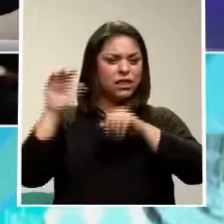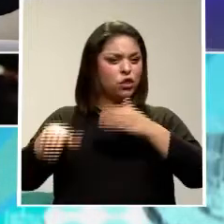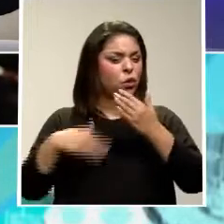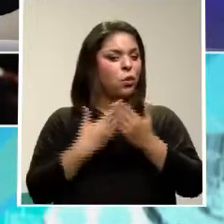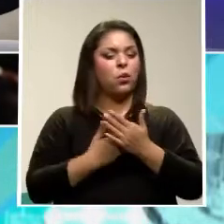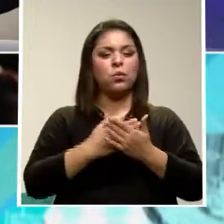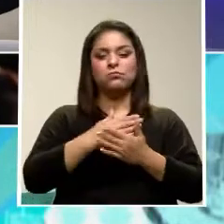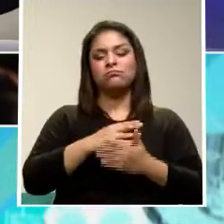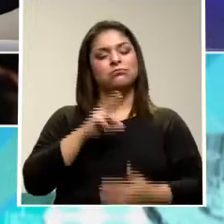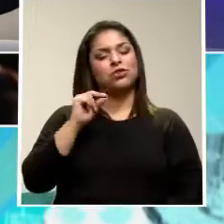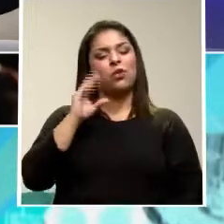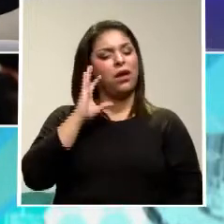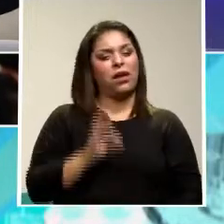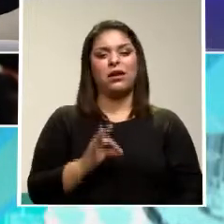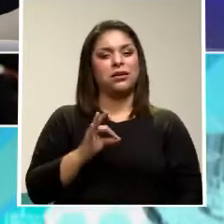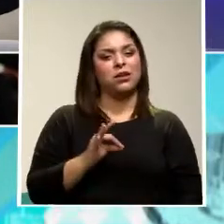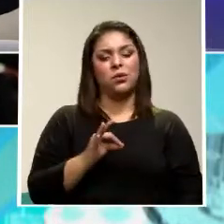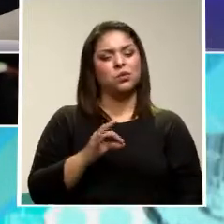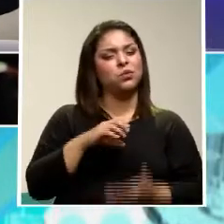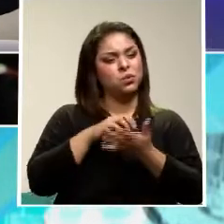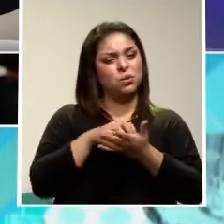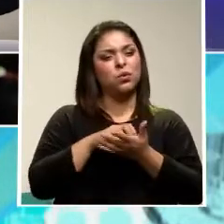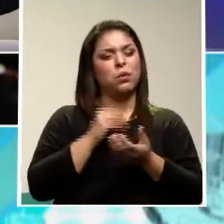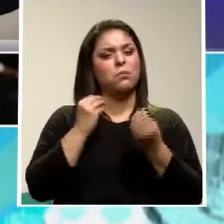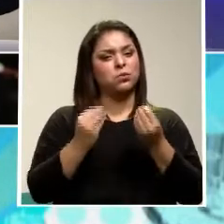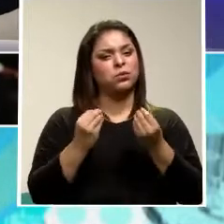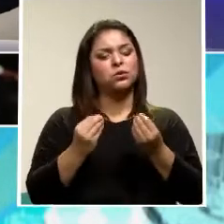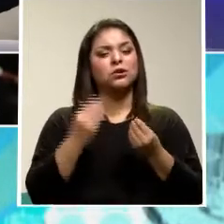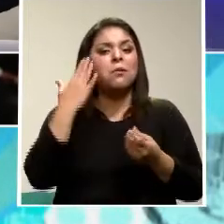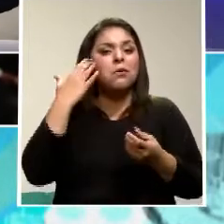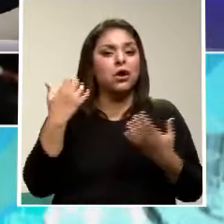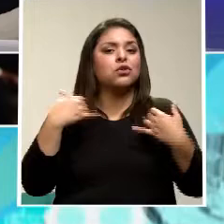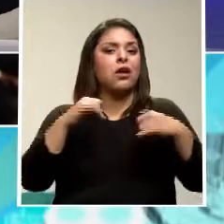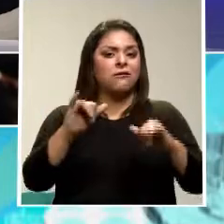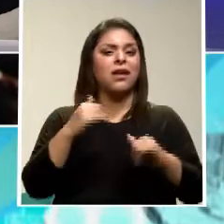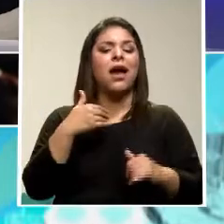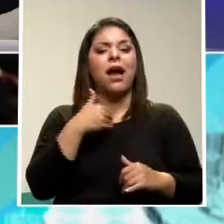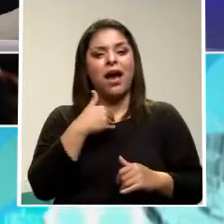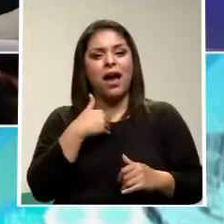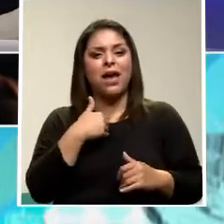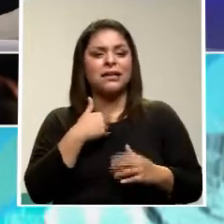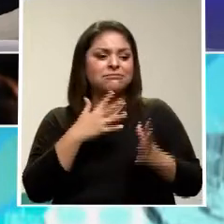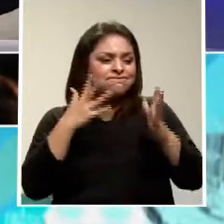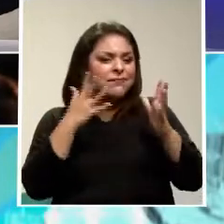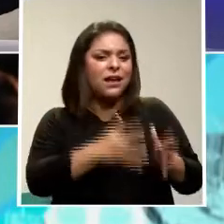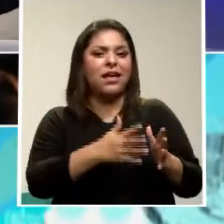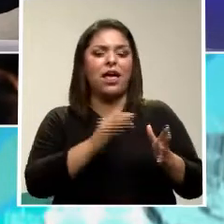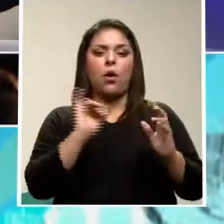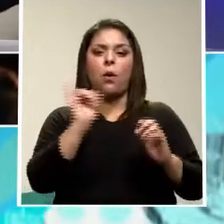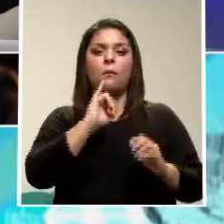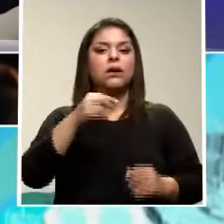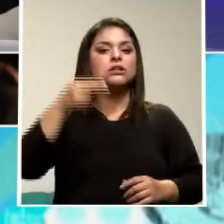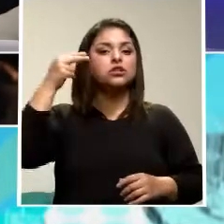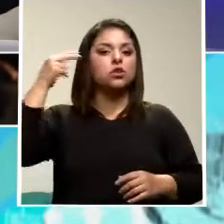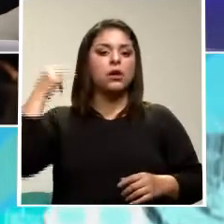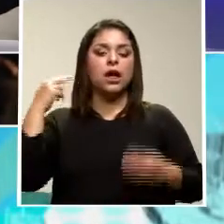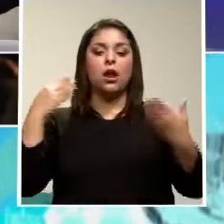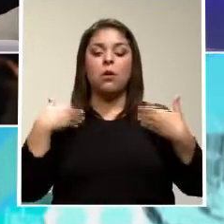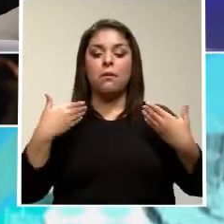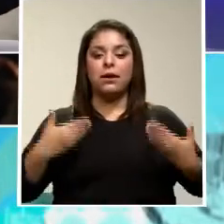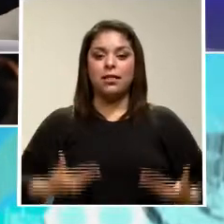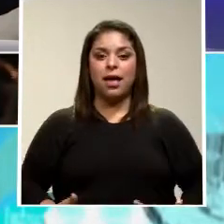Ernesto. Hay cosas como que irrumpen en la historia de la humanidad y